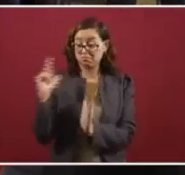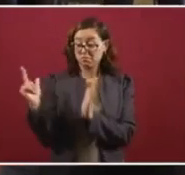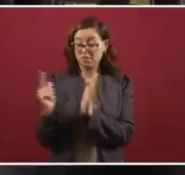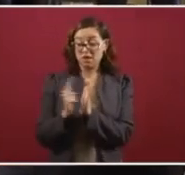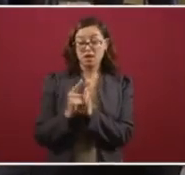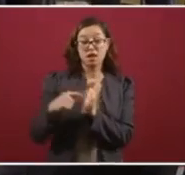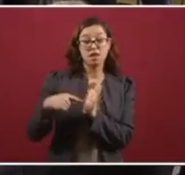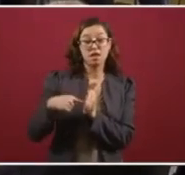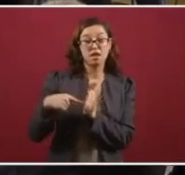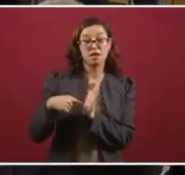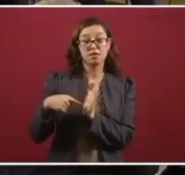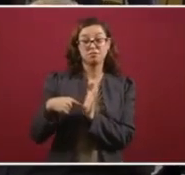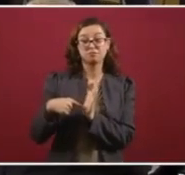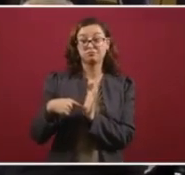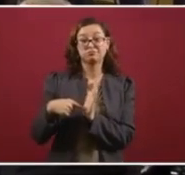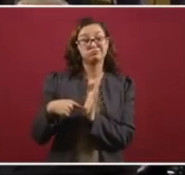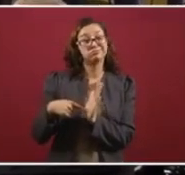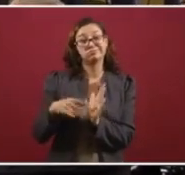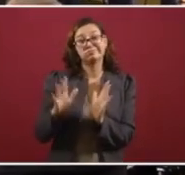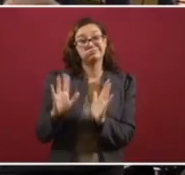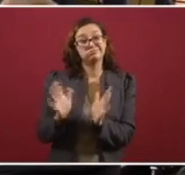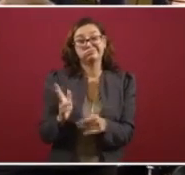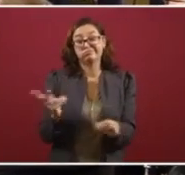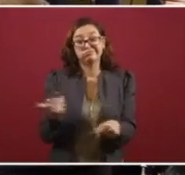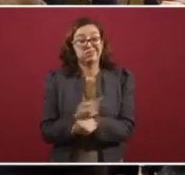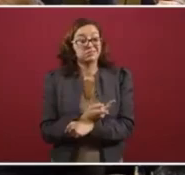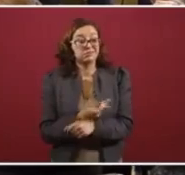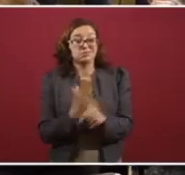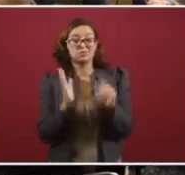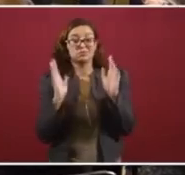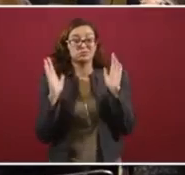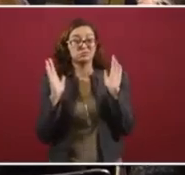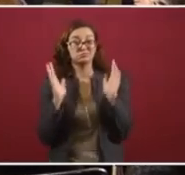se habían firmado los contratos